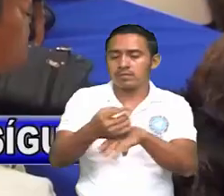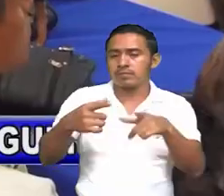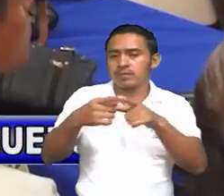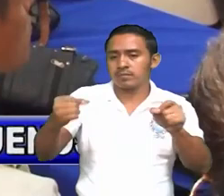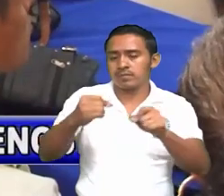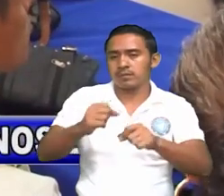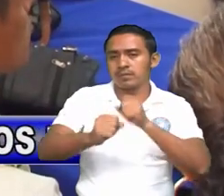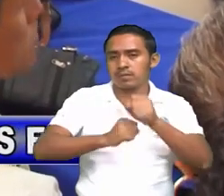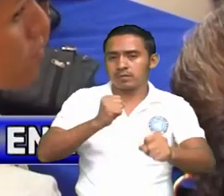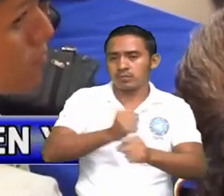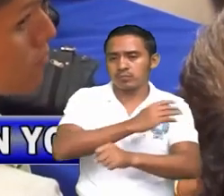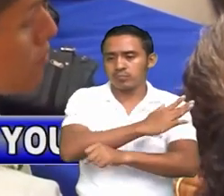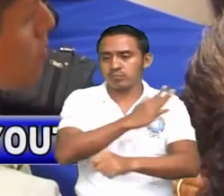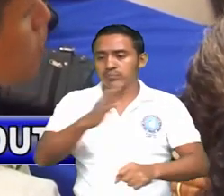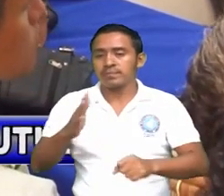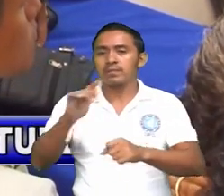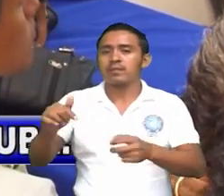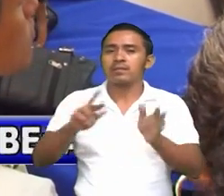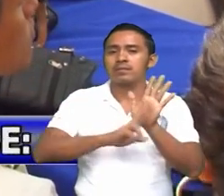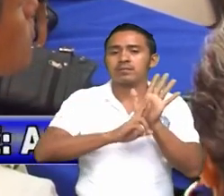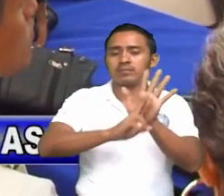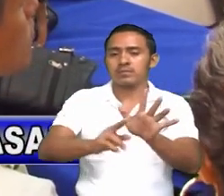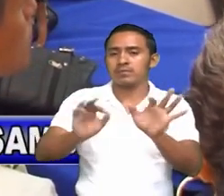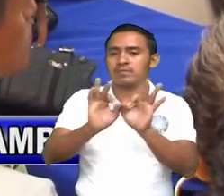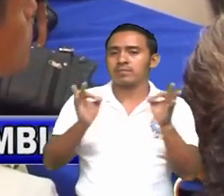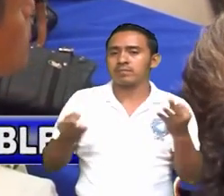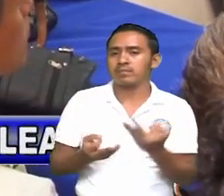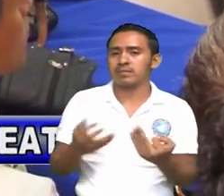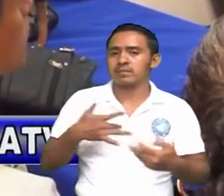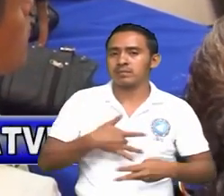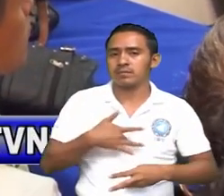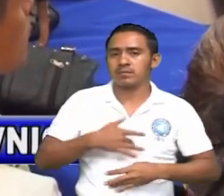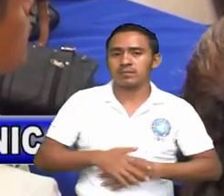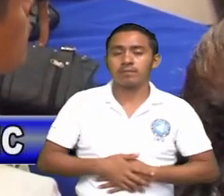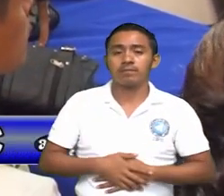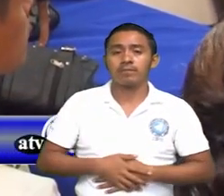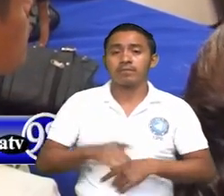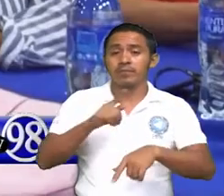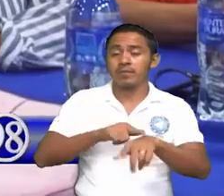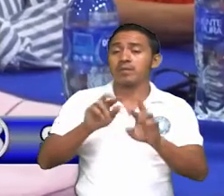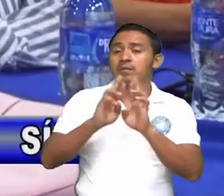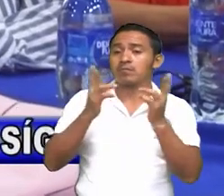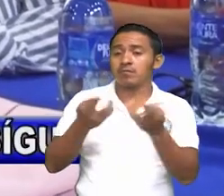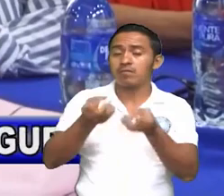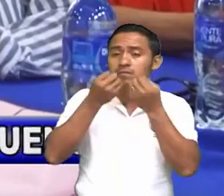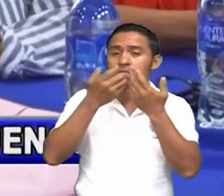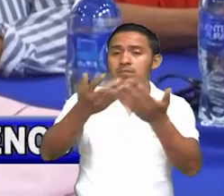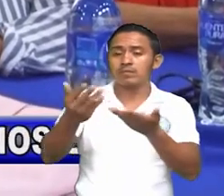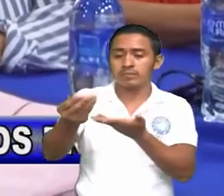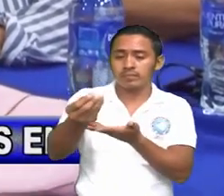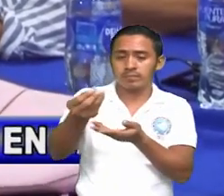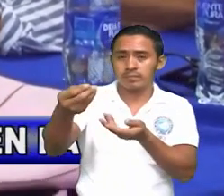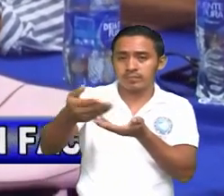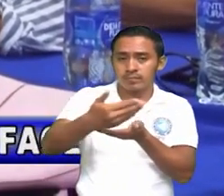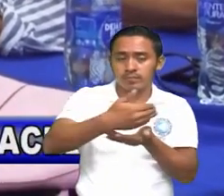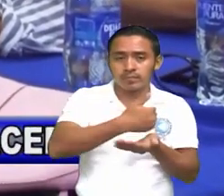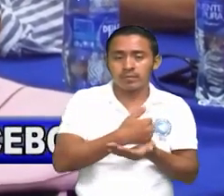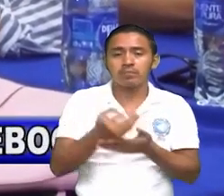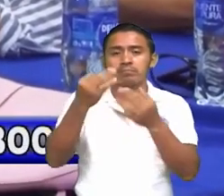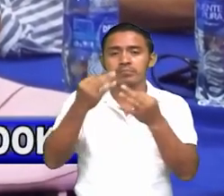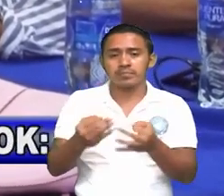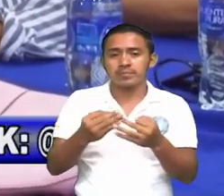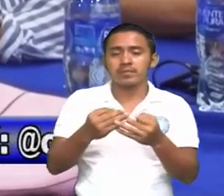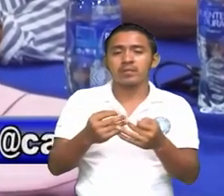y tiene por objetivo brindar respuestas a las familias que más lo necesitan. Durante la sesión se informó que los recaudos se realizan de acuerdo